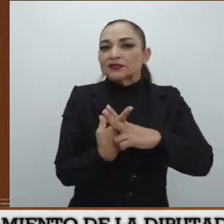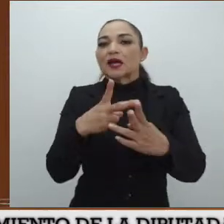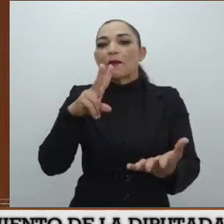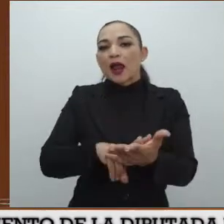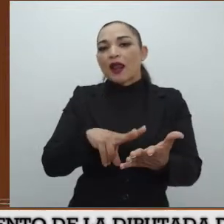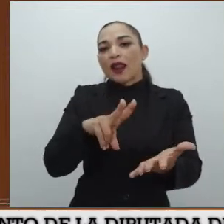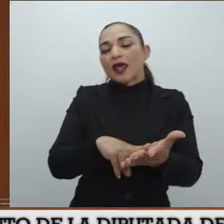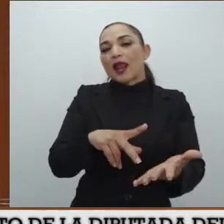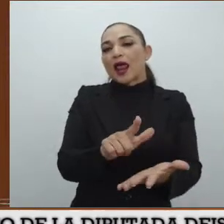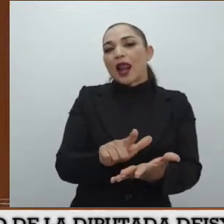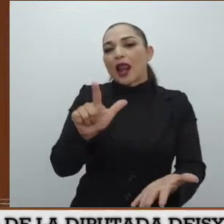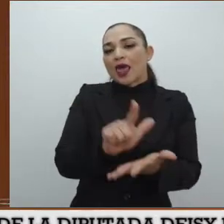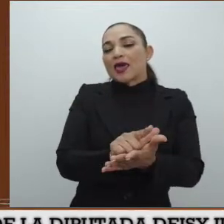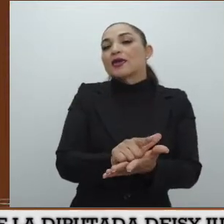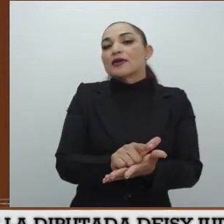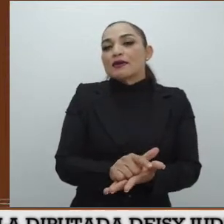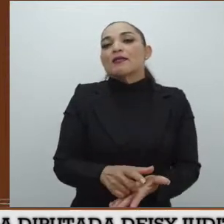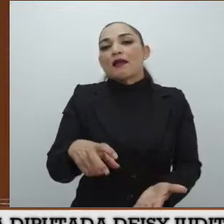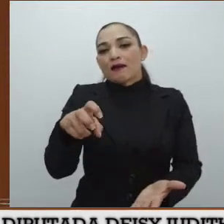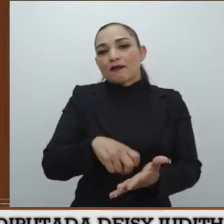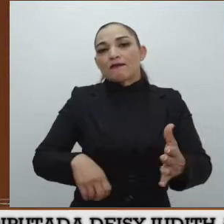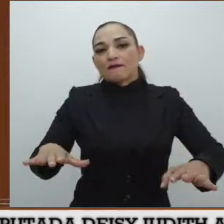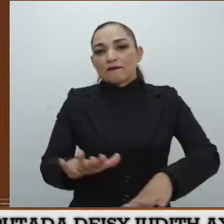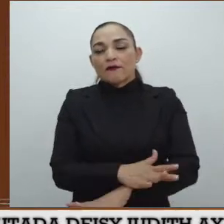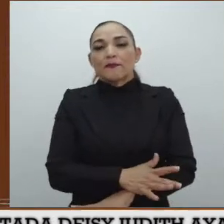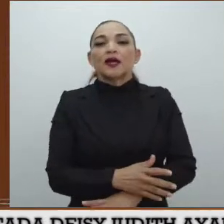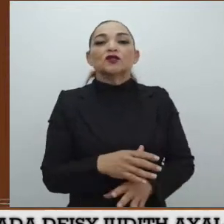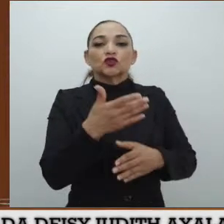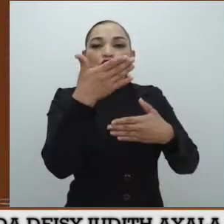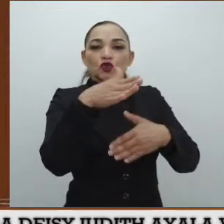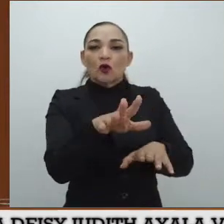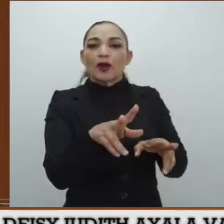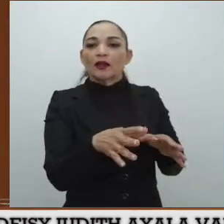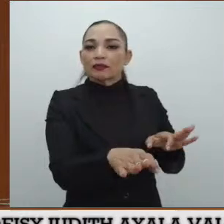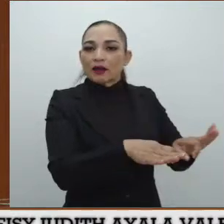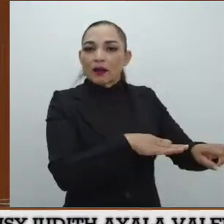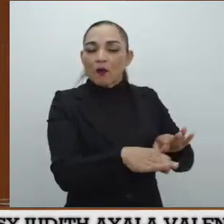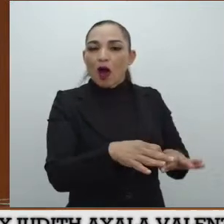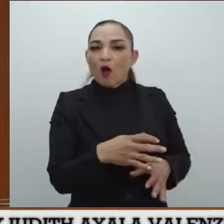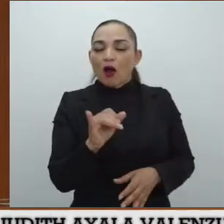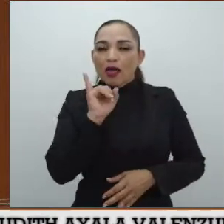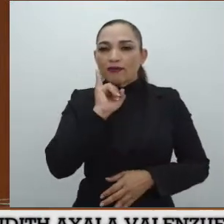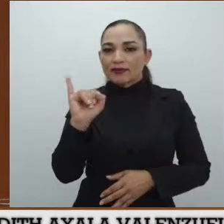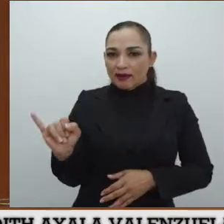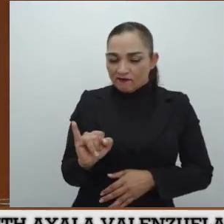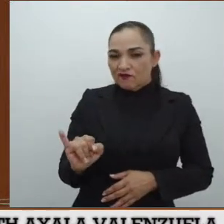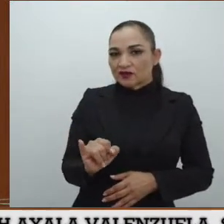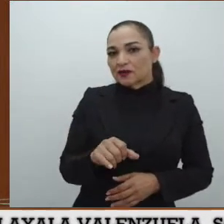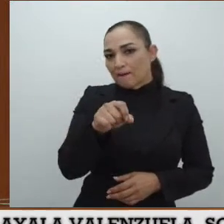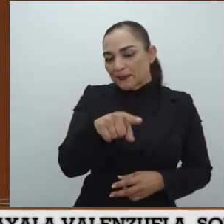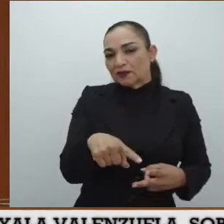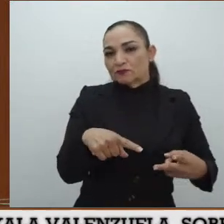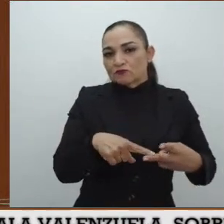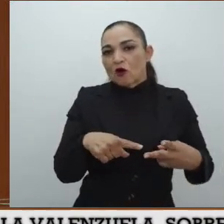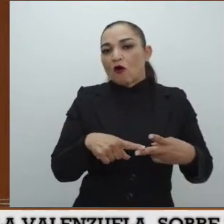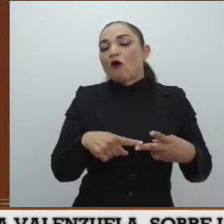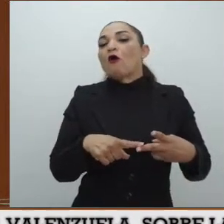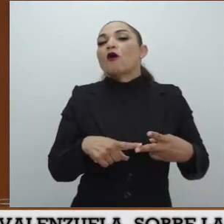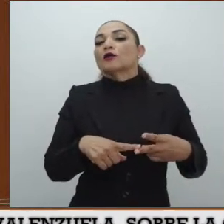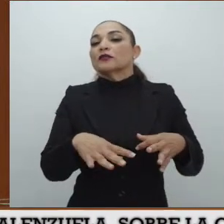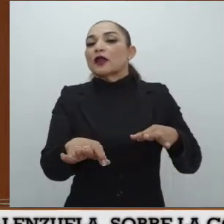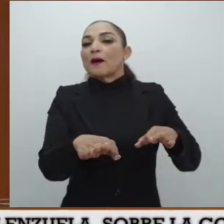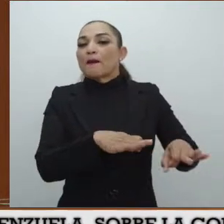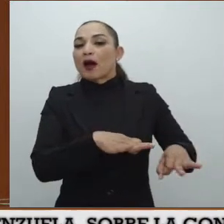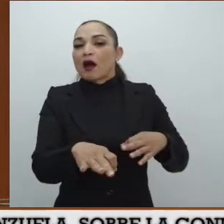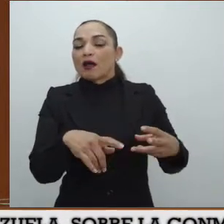esto buscamos mejorar la productividad, generar beneficios tanto a los patrones como a los trabajadores, mejorar las